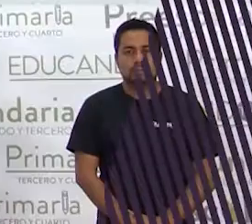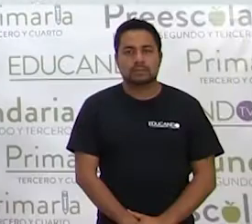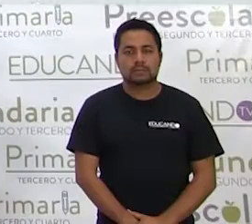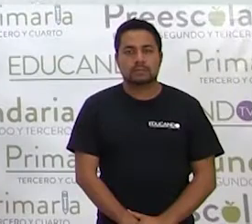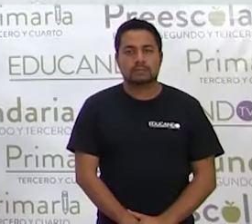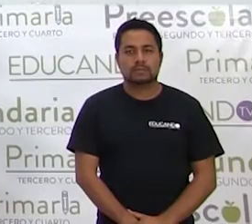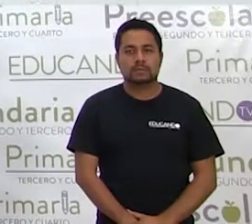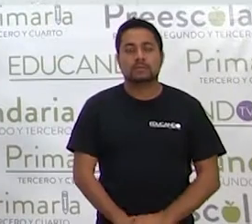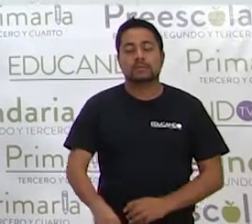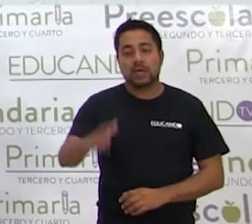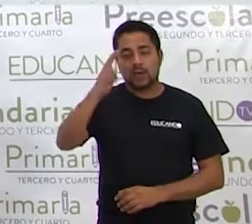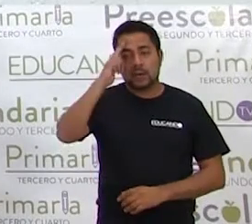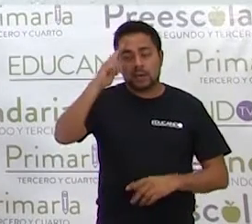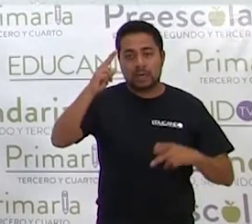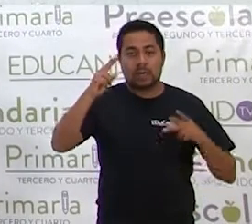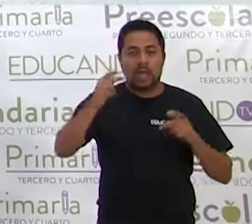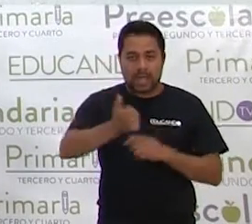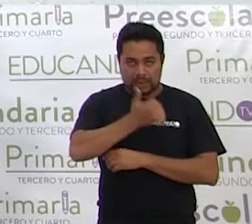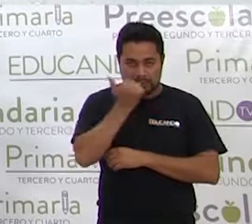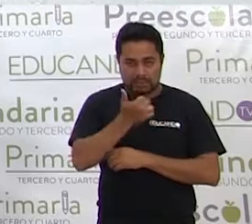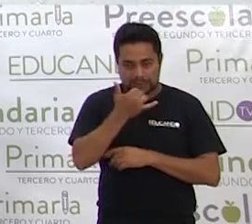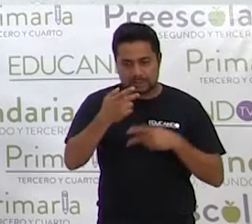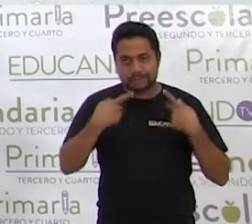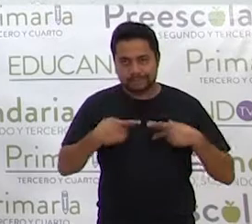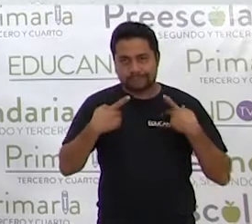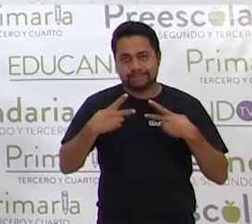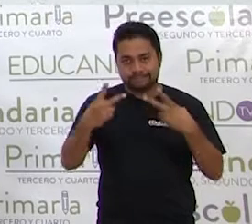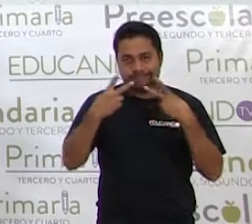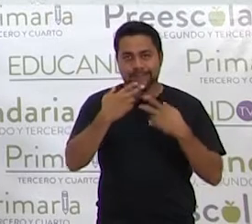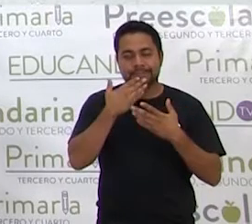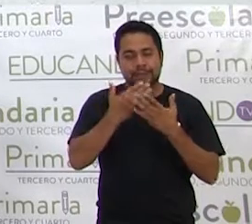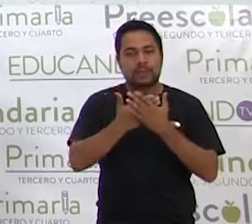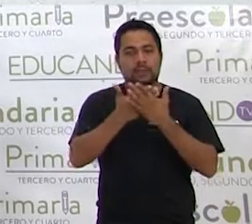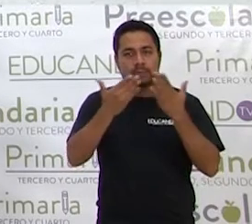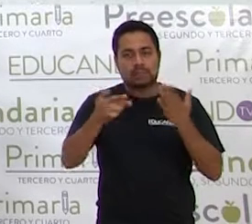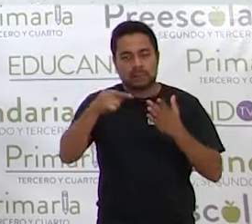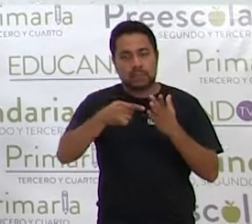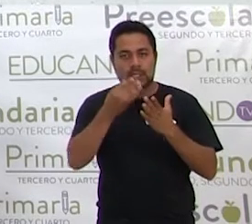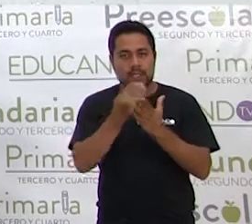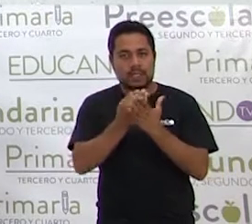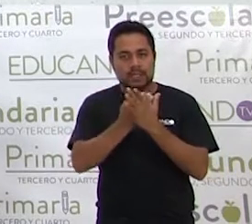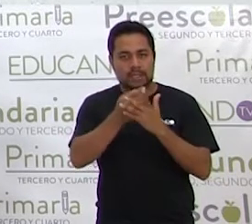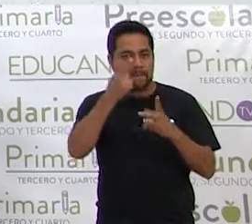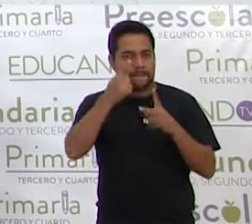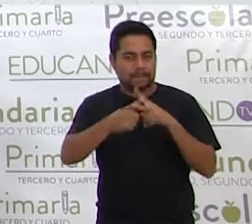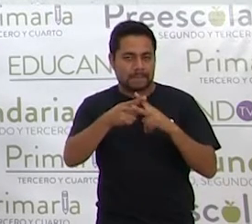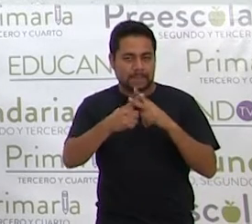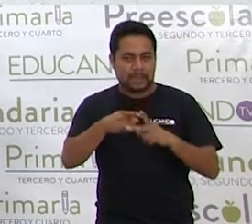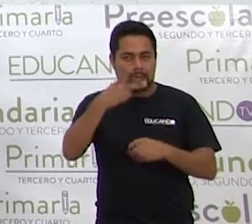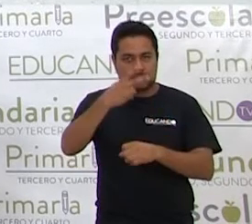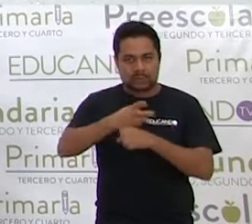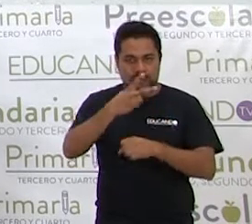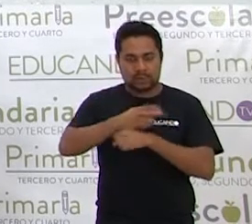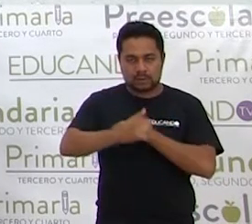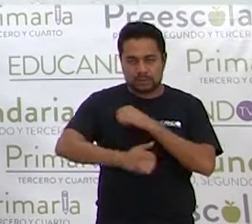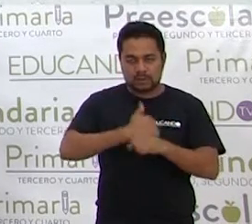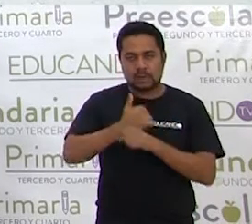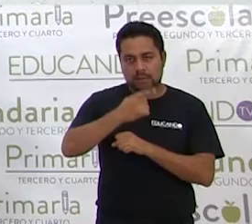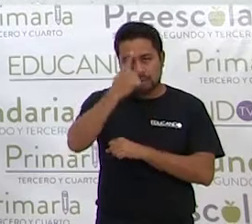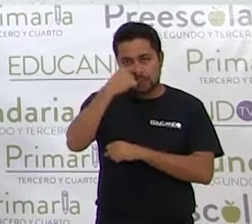estimados alumnos y público televidente bienvenidos a nuestra clase de matemáticas de segundo grado de secundaria